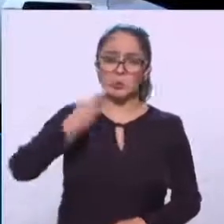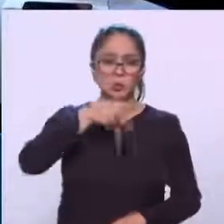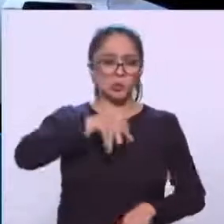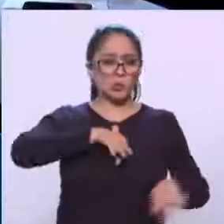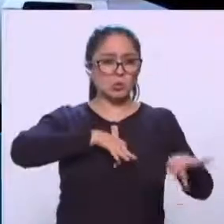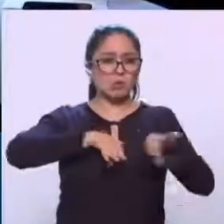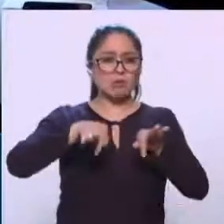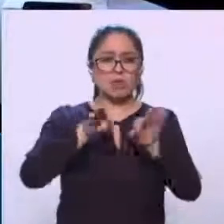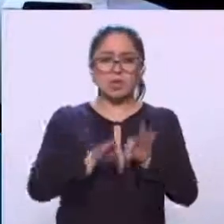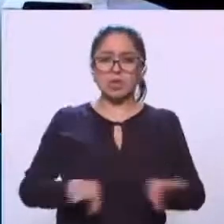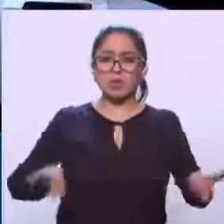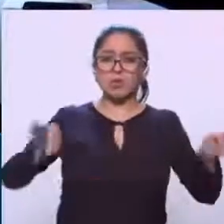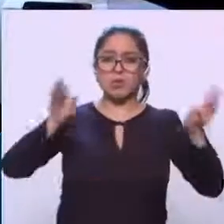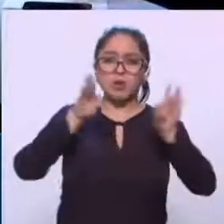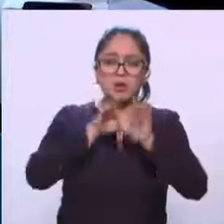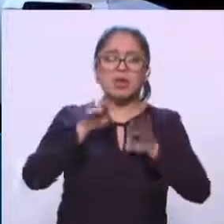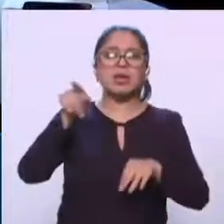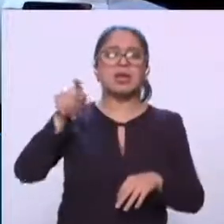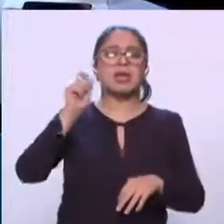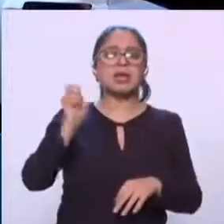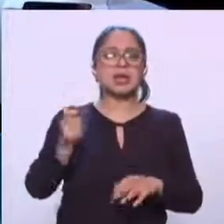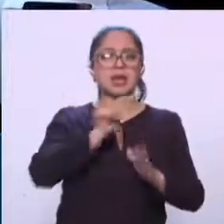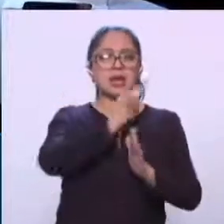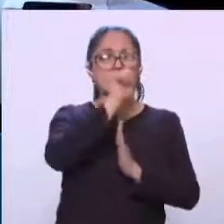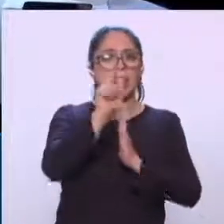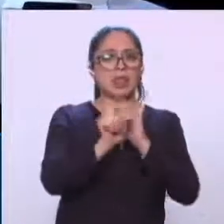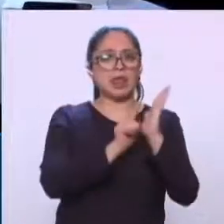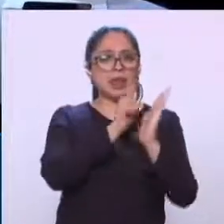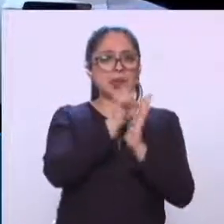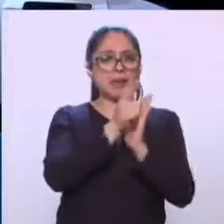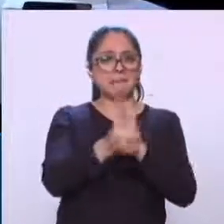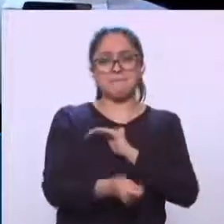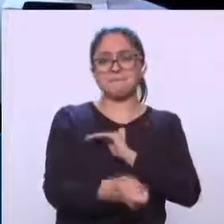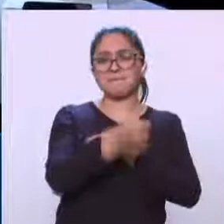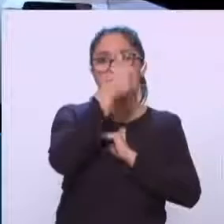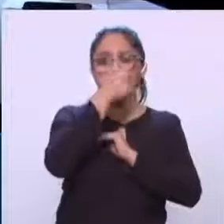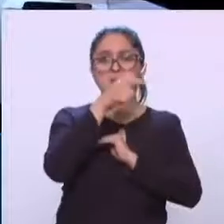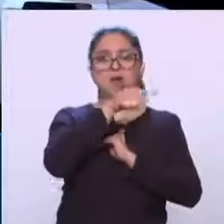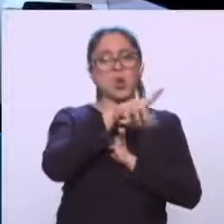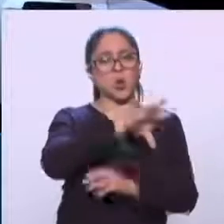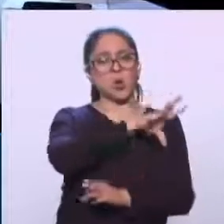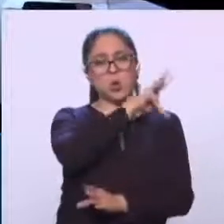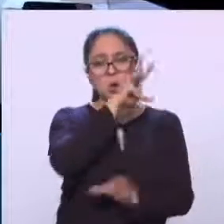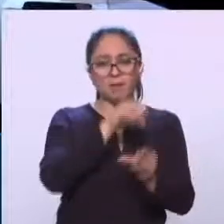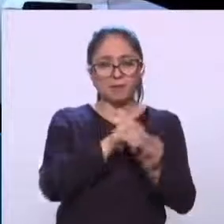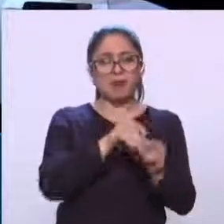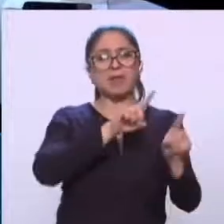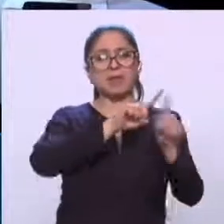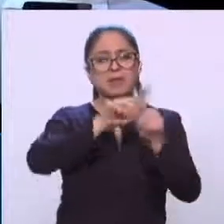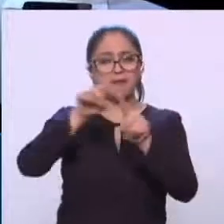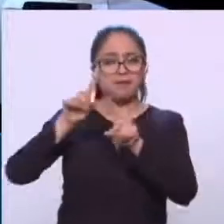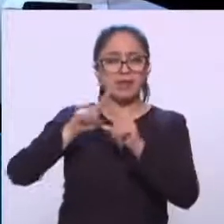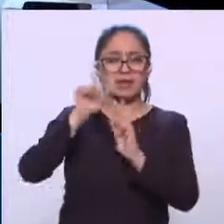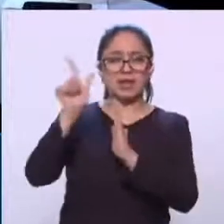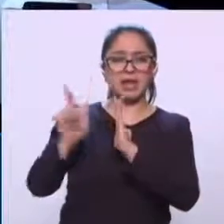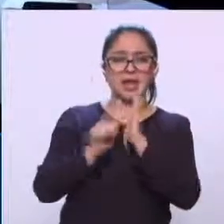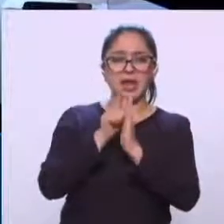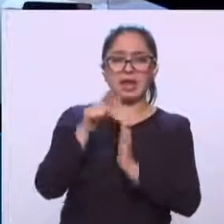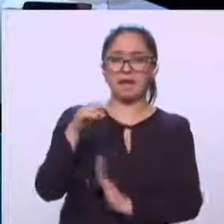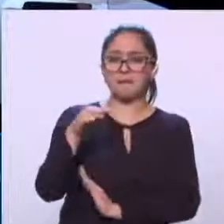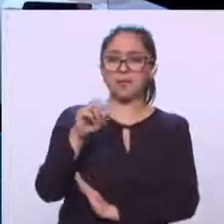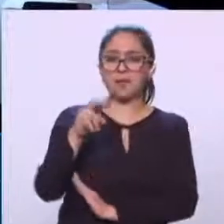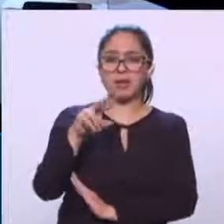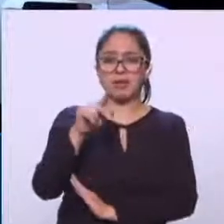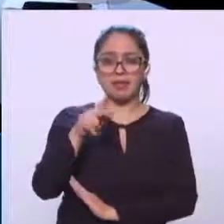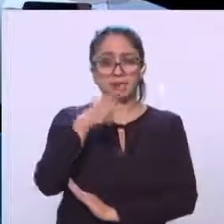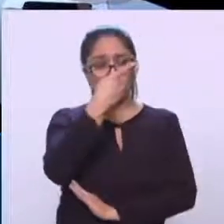un precedente, es una de las leyes de movilidad de las primeras y de las más completas. Hoy todas las leyes de movilidad de otros estados se basan